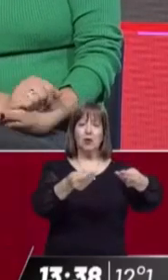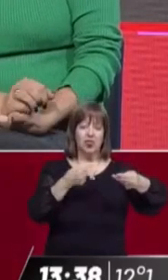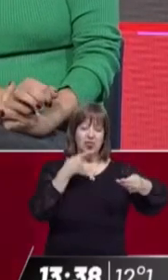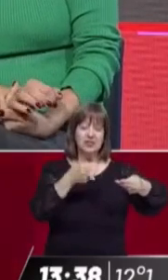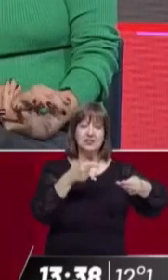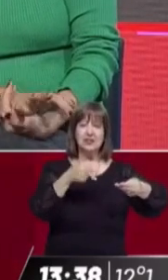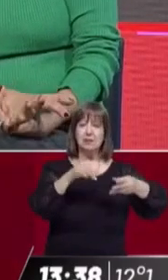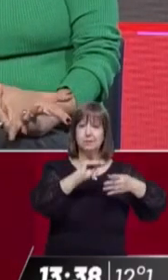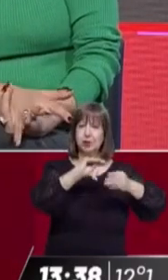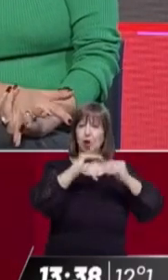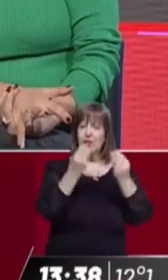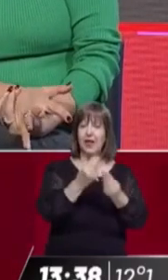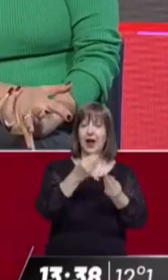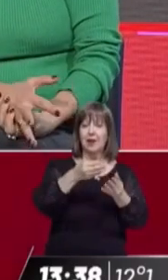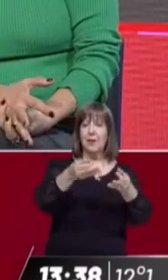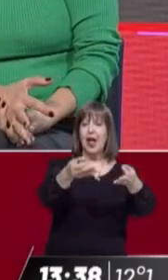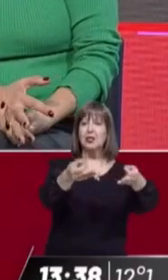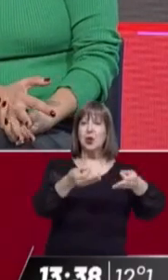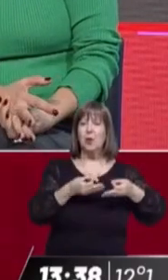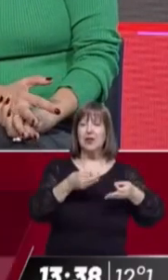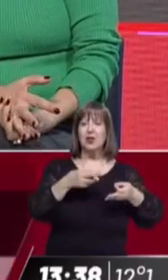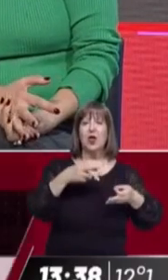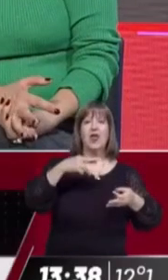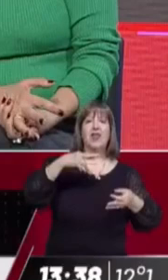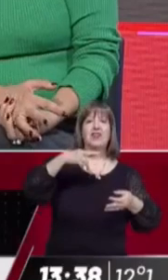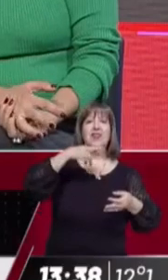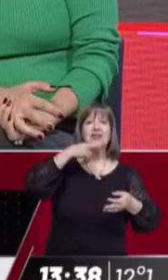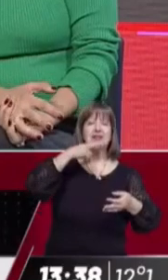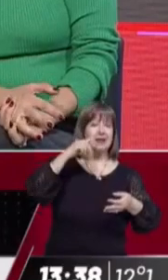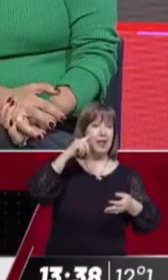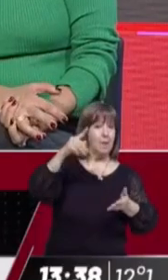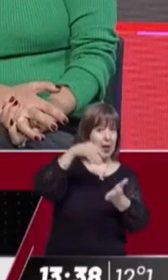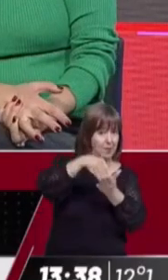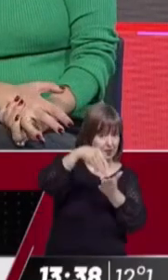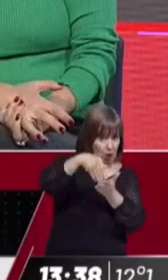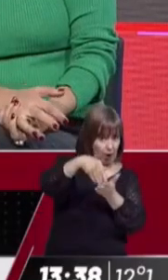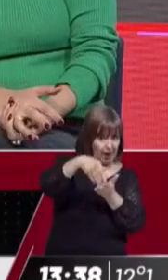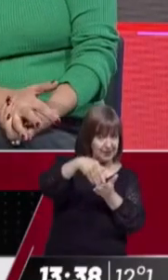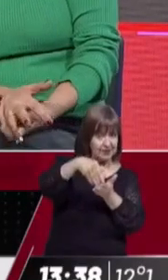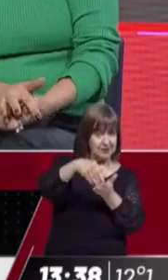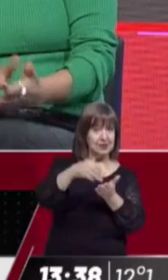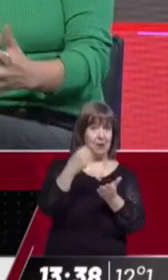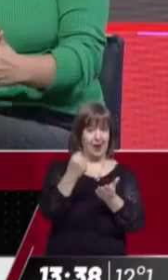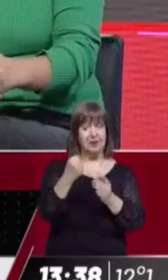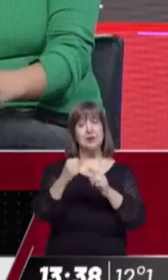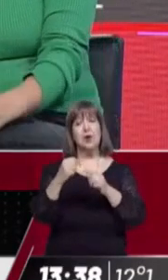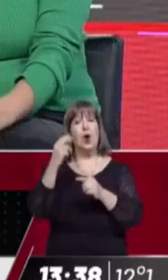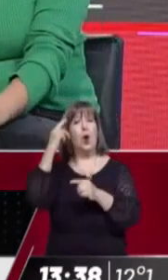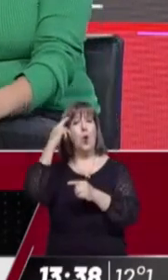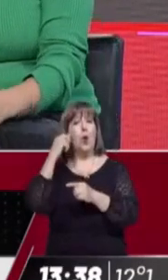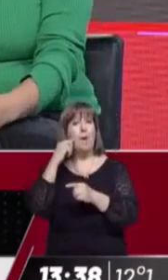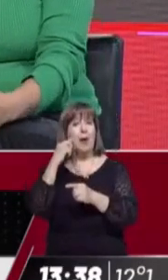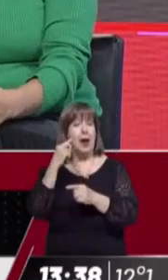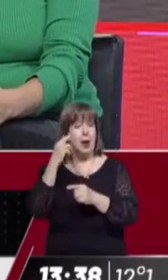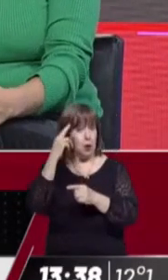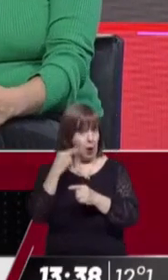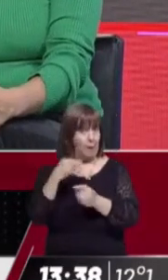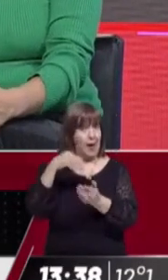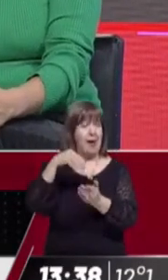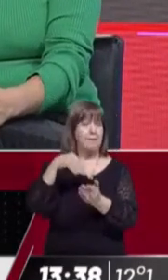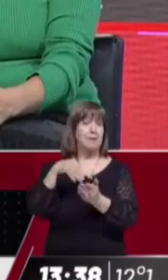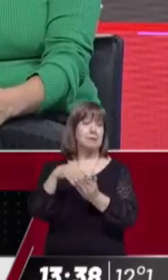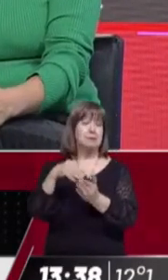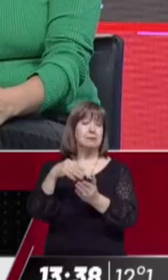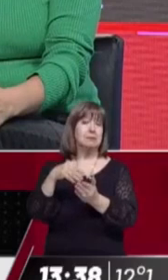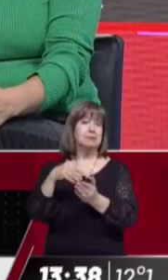millones de pesos en los que 9,000 millones eran para sueldos lo aclararon y dijeron Solamente vamos a